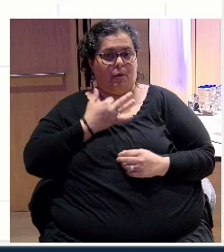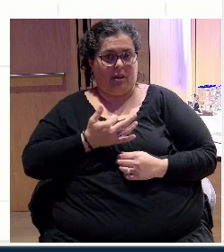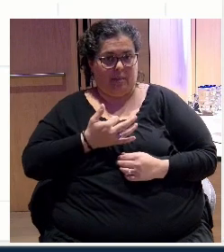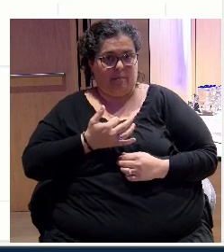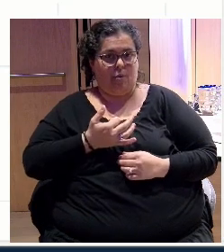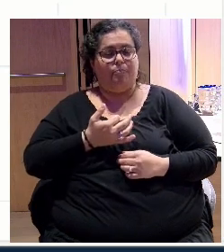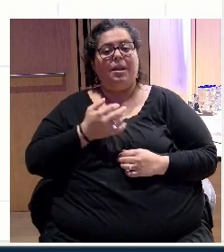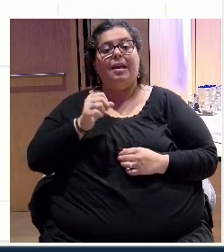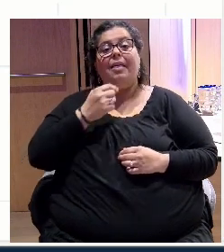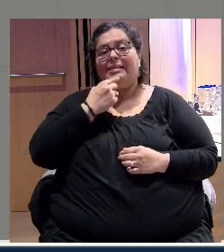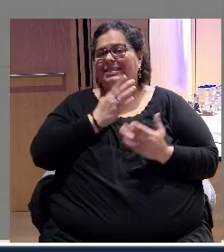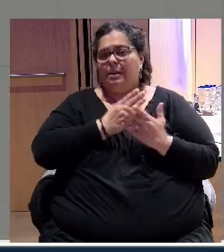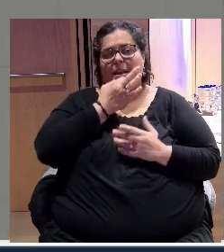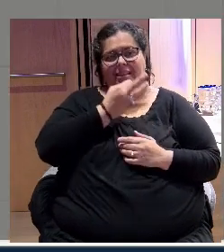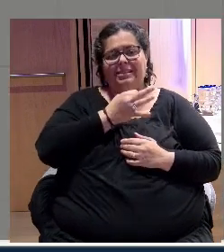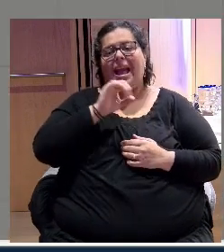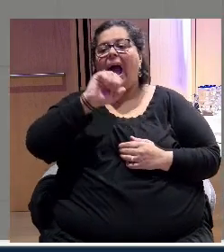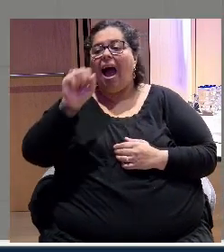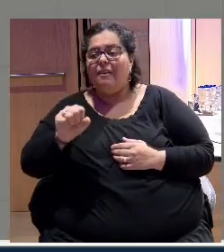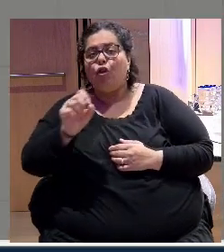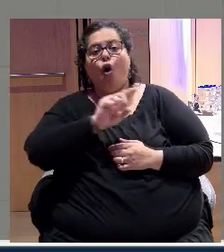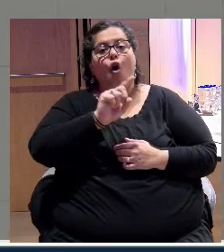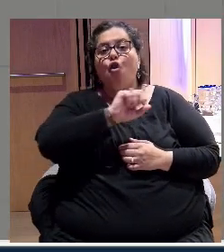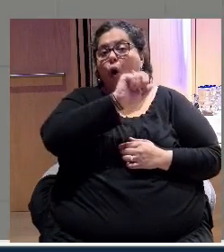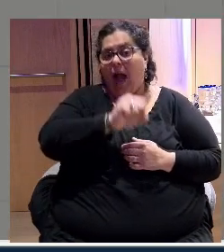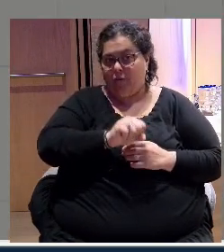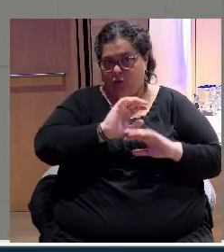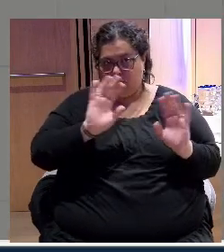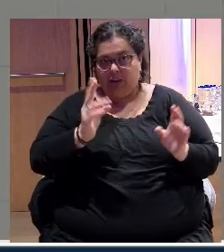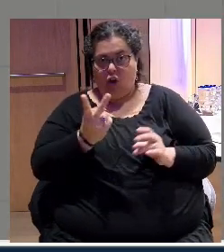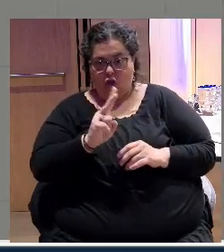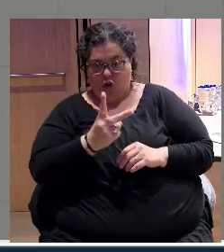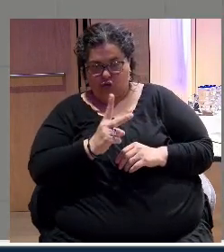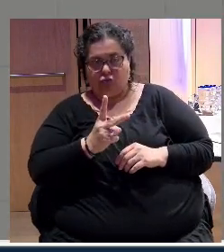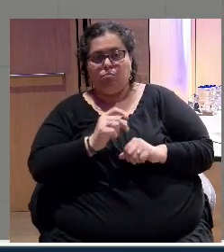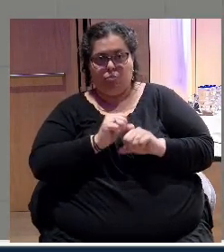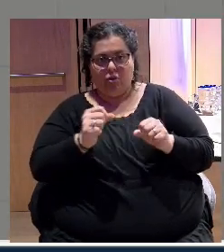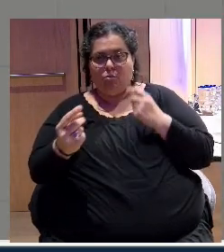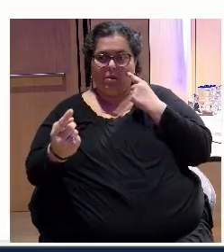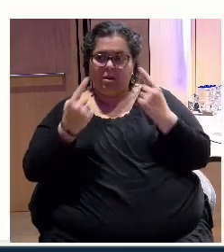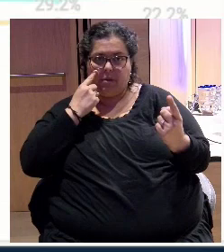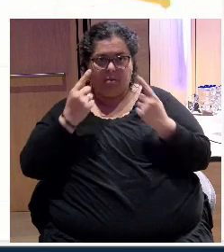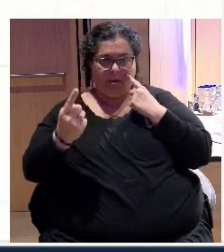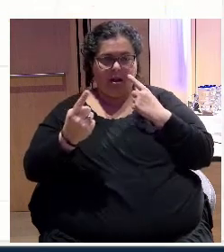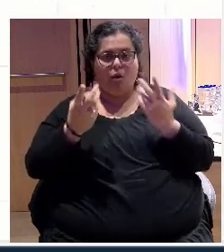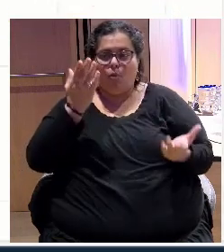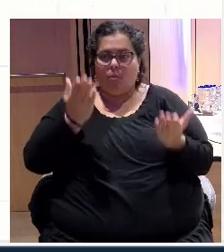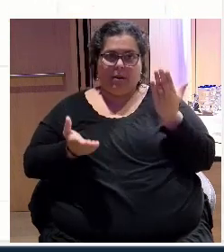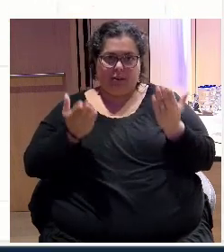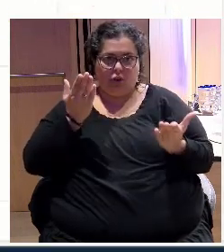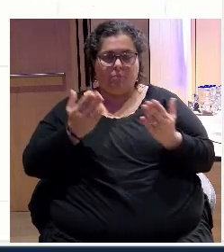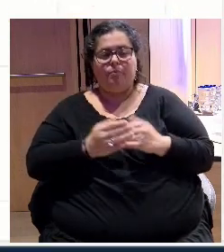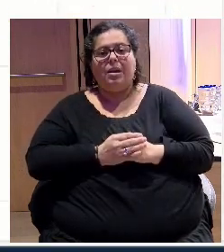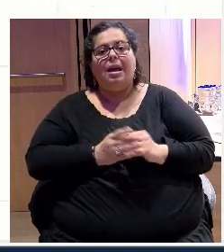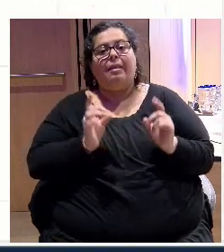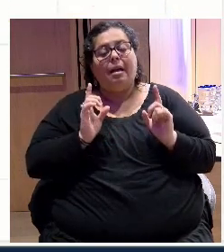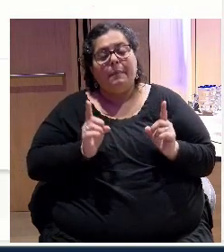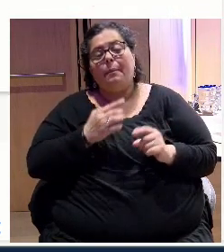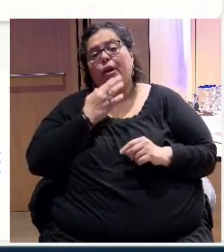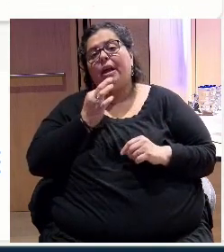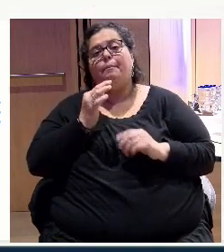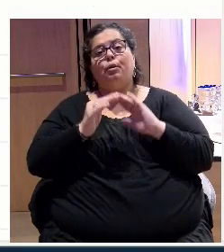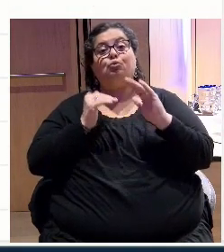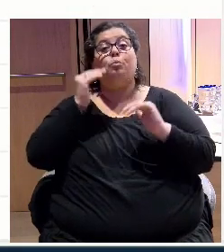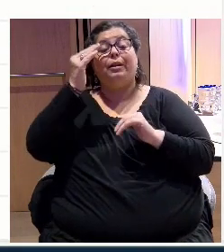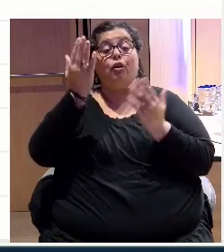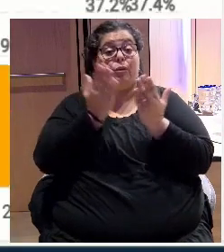tenemos afro, no afro. Puedo ir aplicando otros filtros. Por ejemplo, media superior, y también, este es el dato